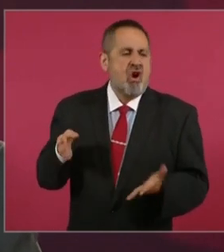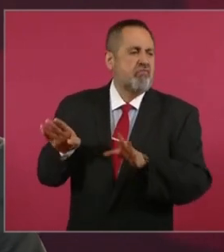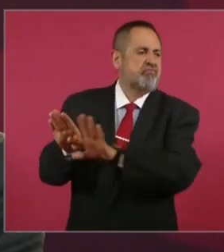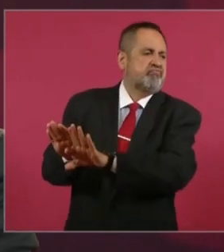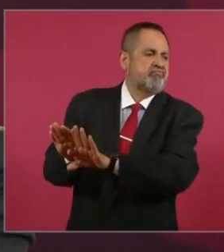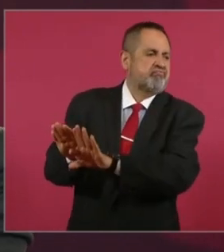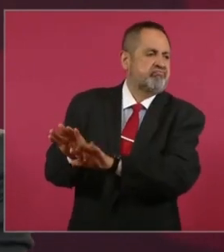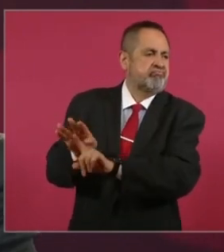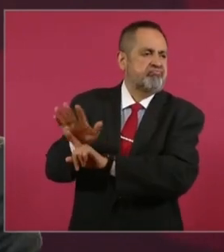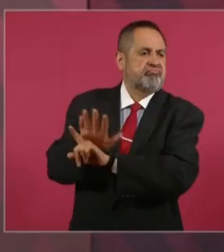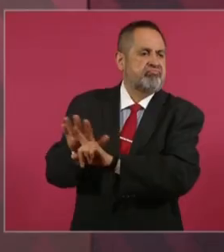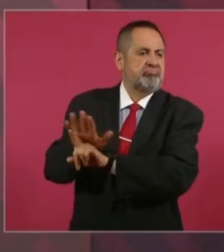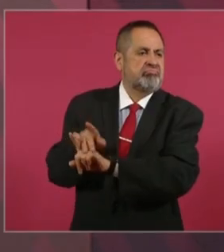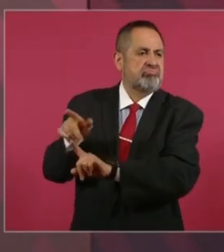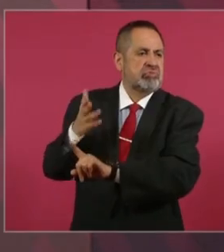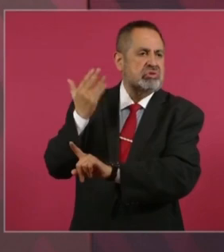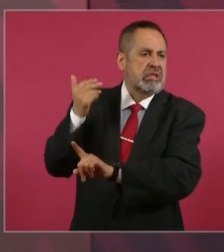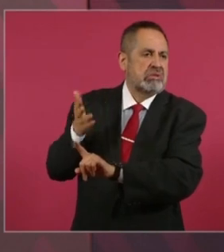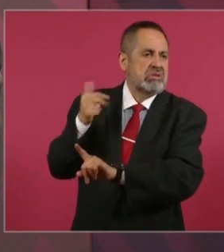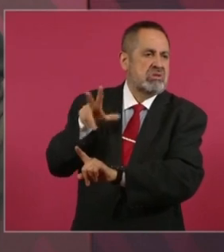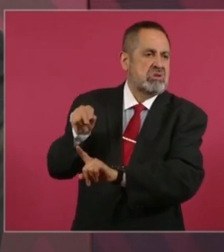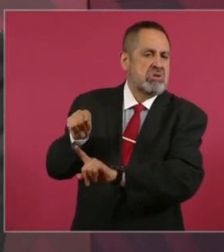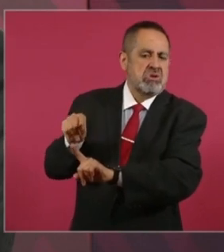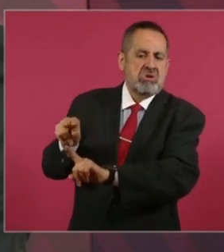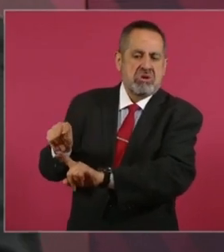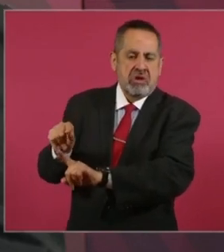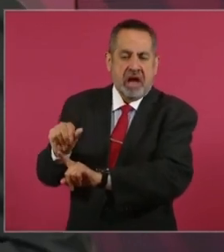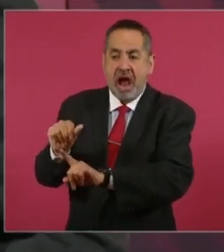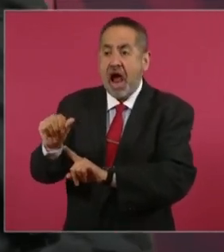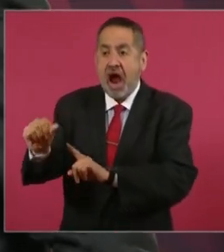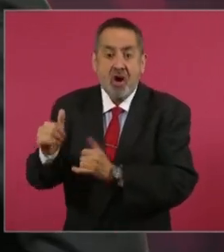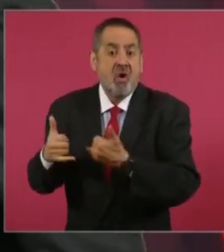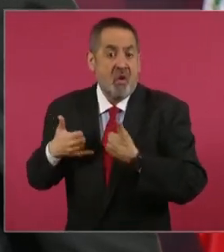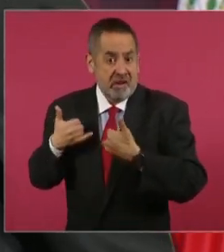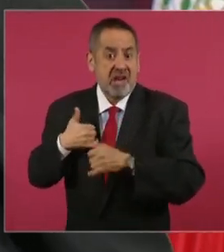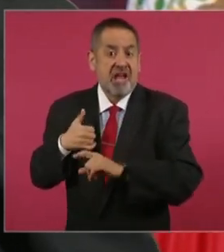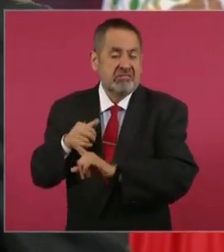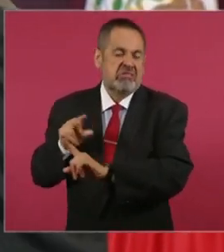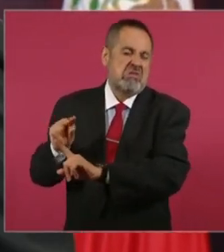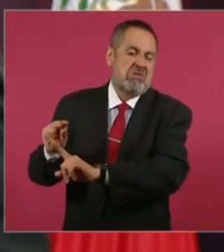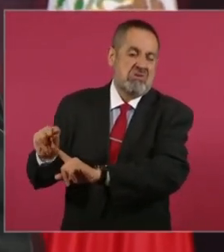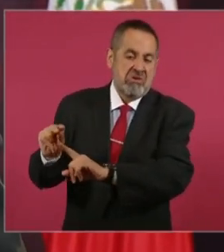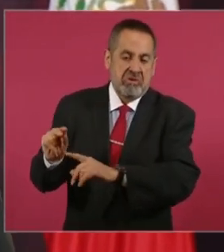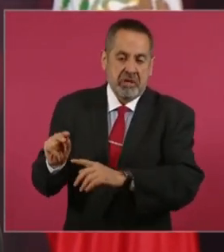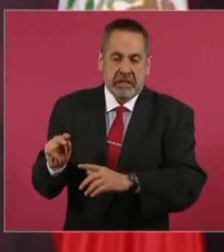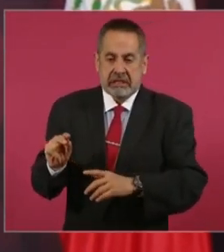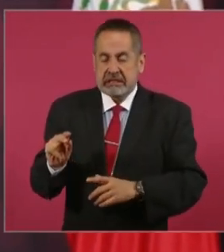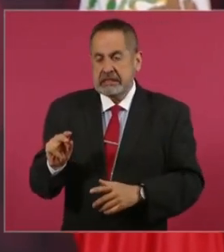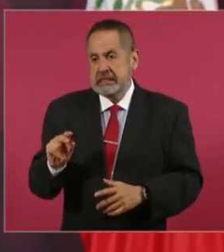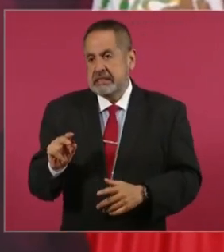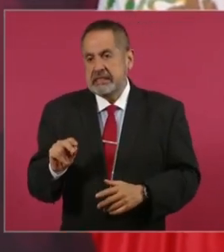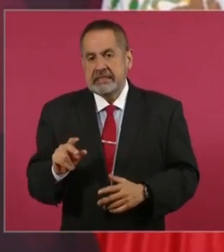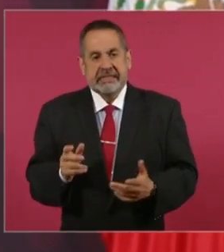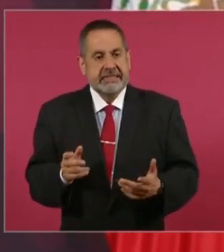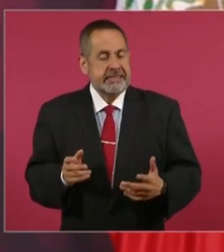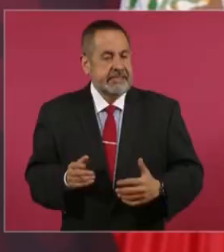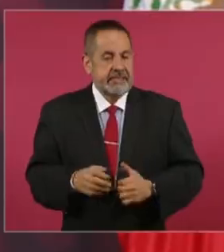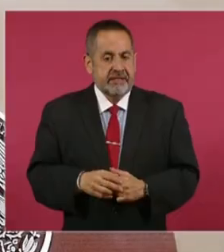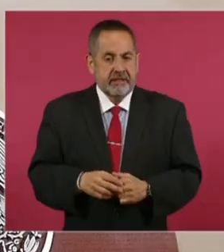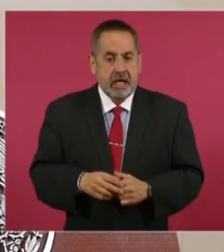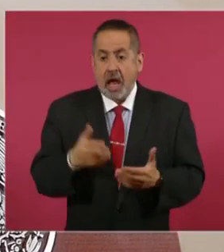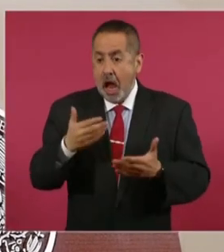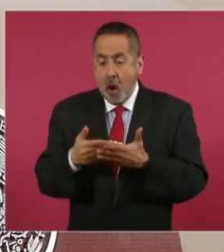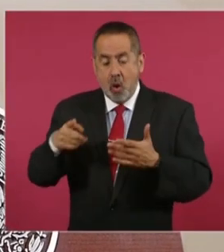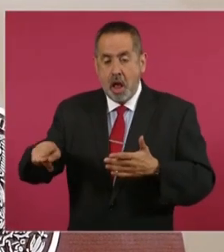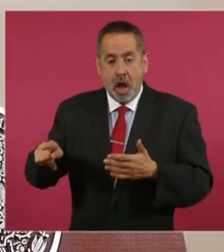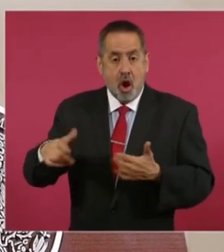manipulación. Y ahora los jóvenes están